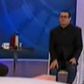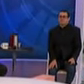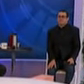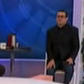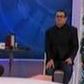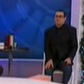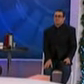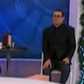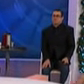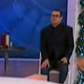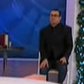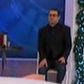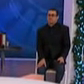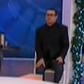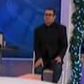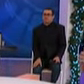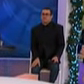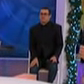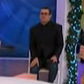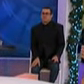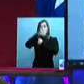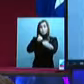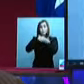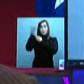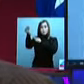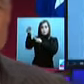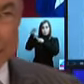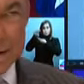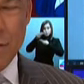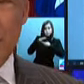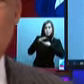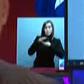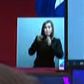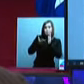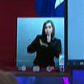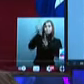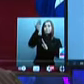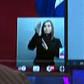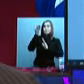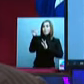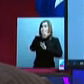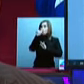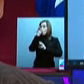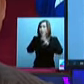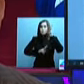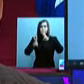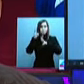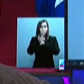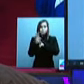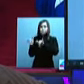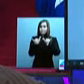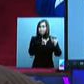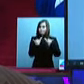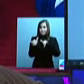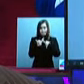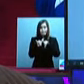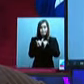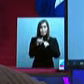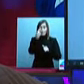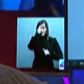muy poca moral en el sentido de la crisis haitiana, ha fracasado ya en dos ocasiones, pero